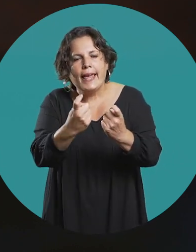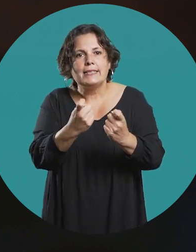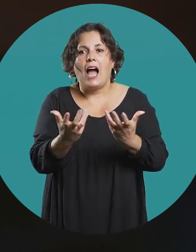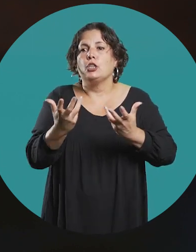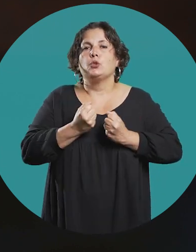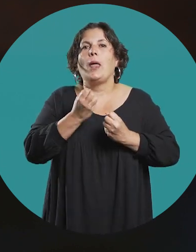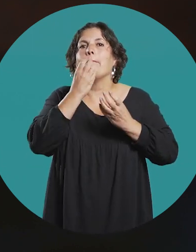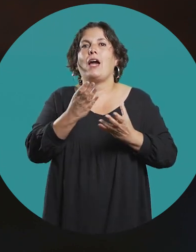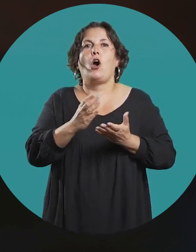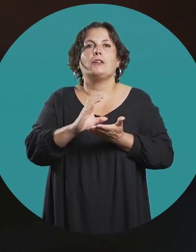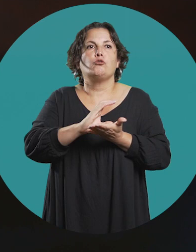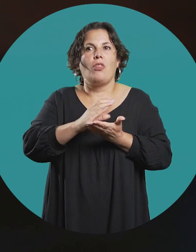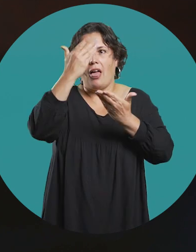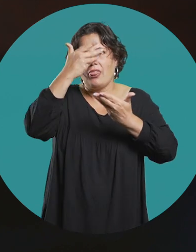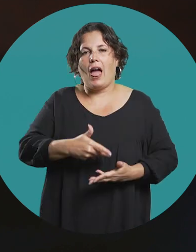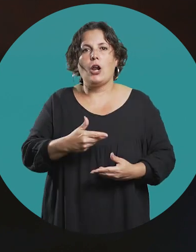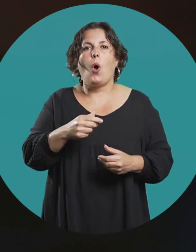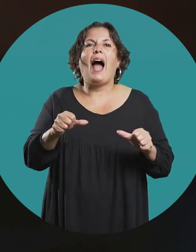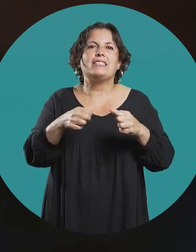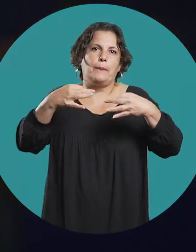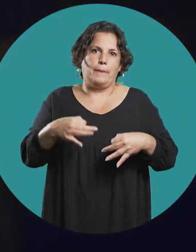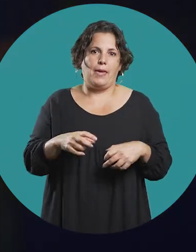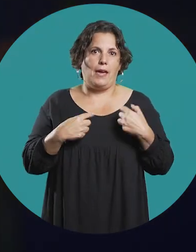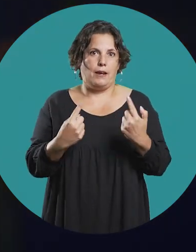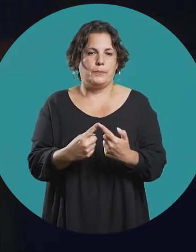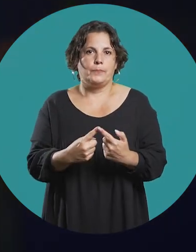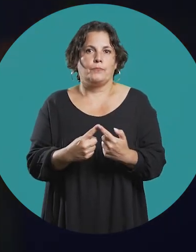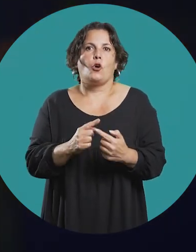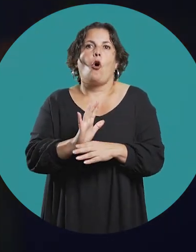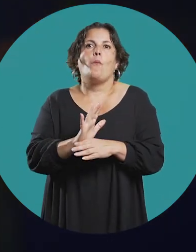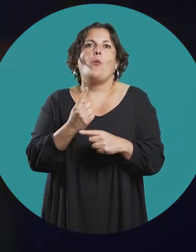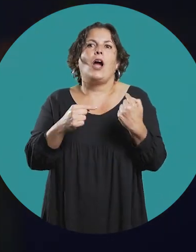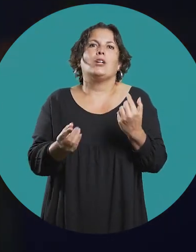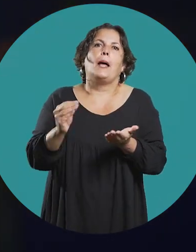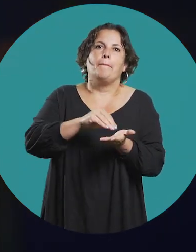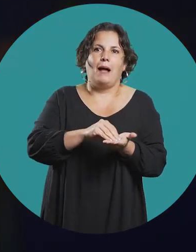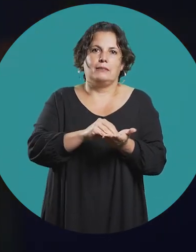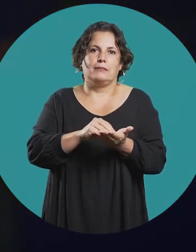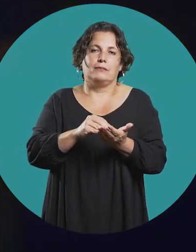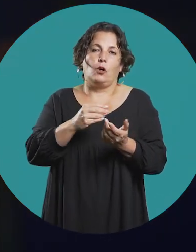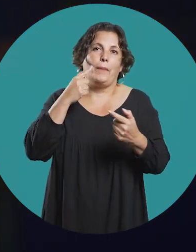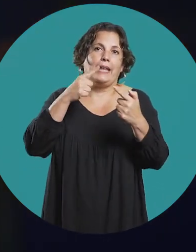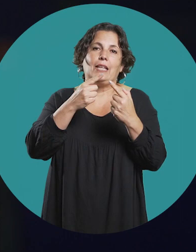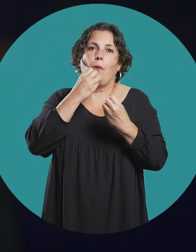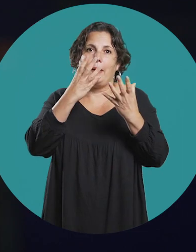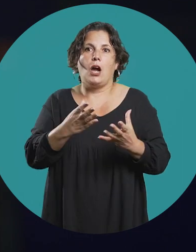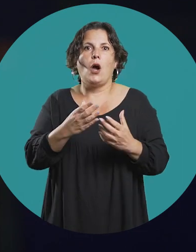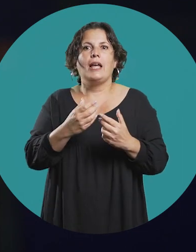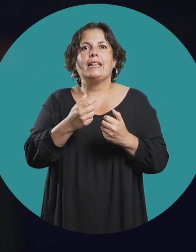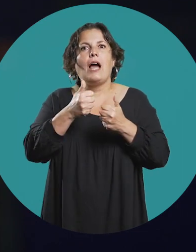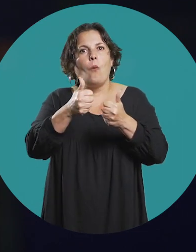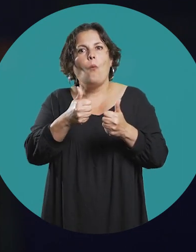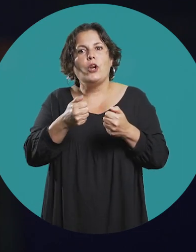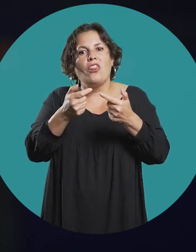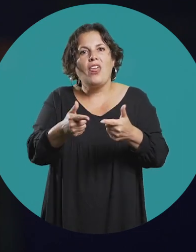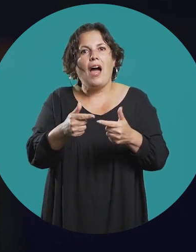ser mejores ciudadanos, mejores personas. Creo que nos hace bien, como una cosa más de propósito más grande, ¿no? Como que está bueno sembrar eso